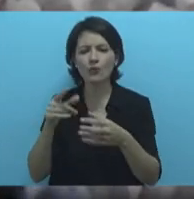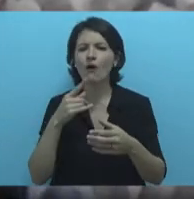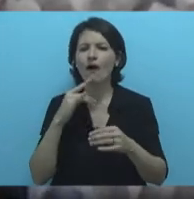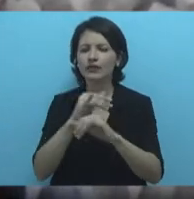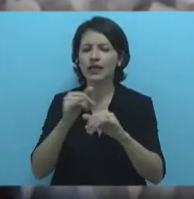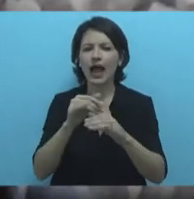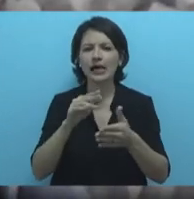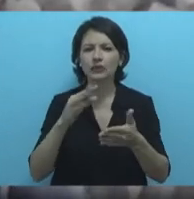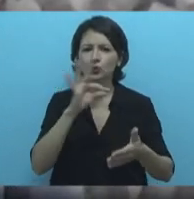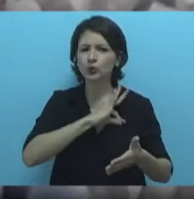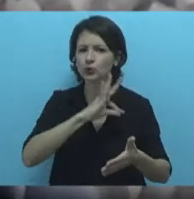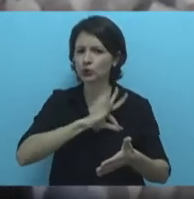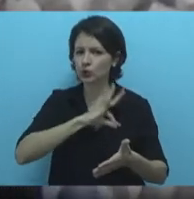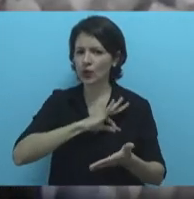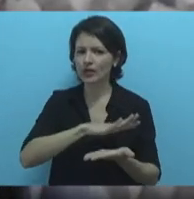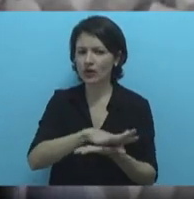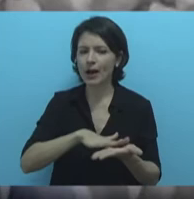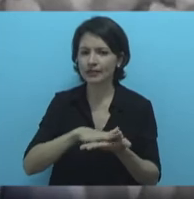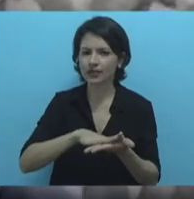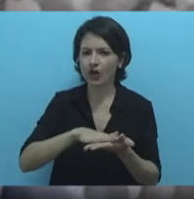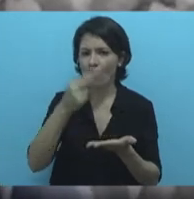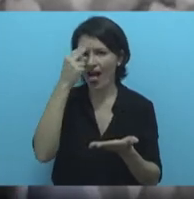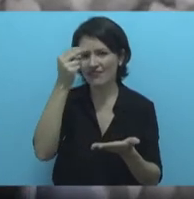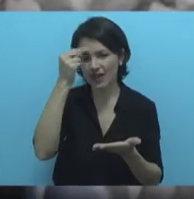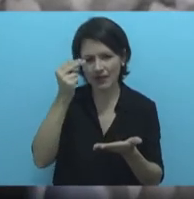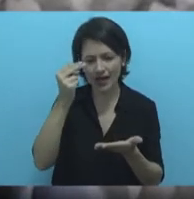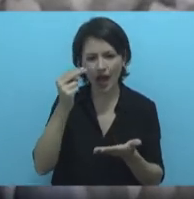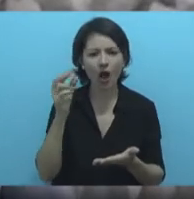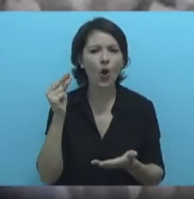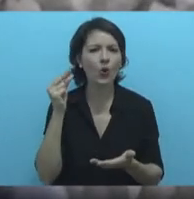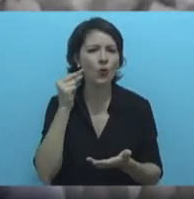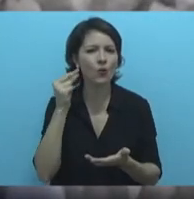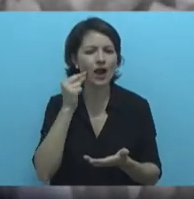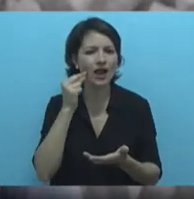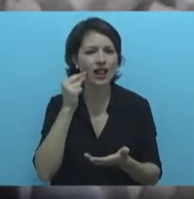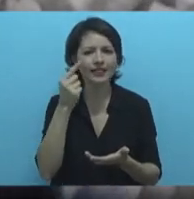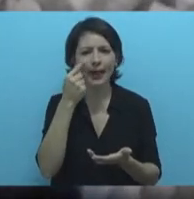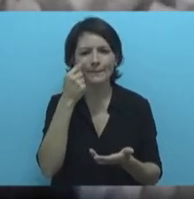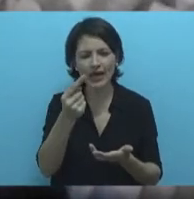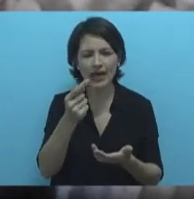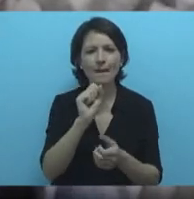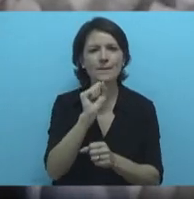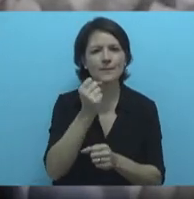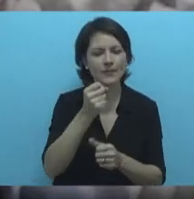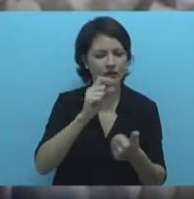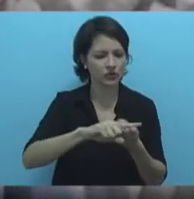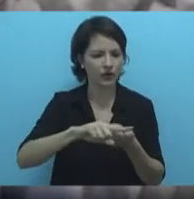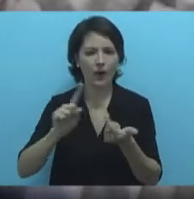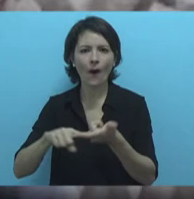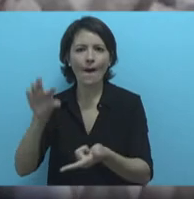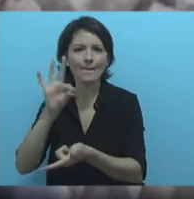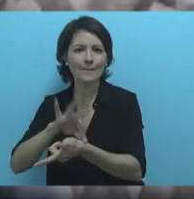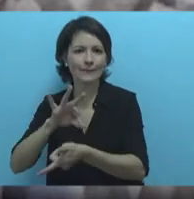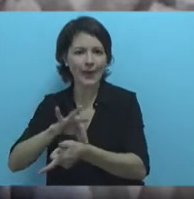básico de enfermería esté en 40 mil pesos y un salario básico de un médico de guardia